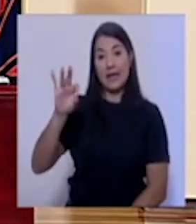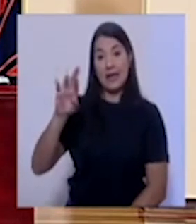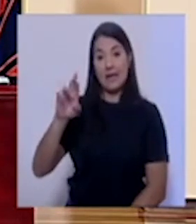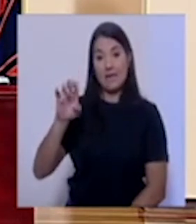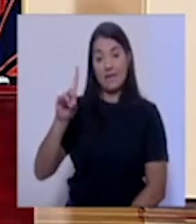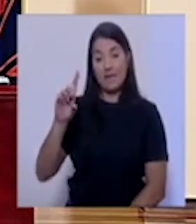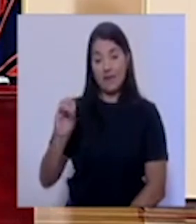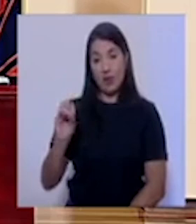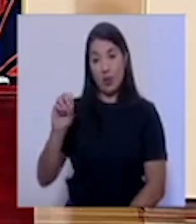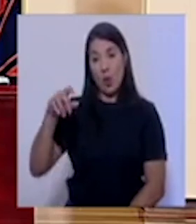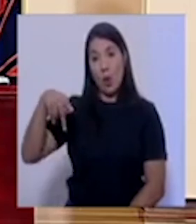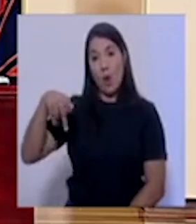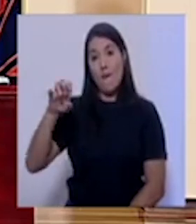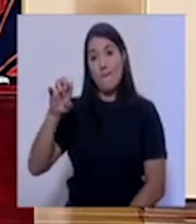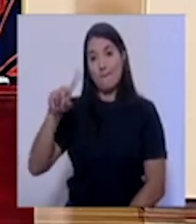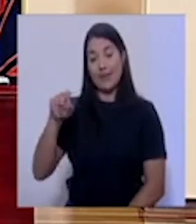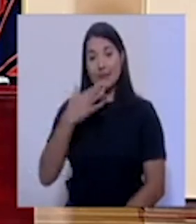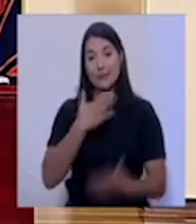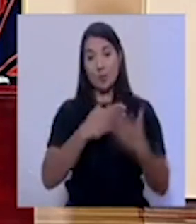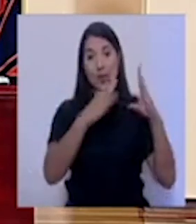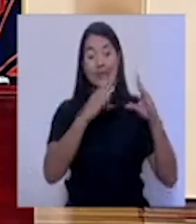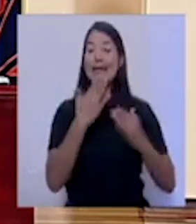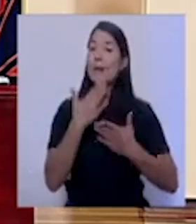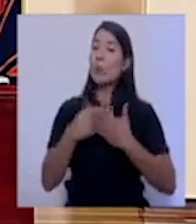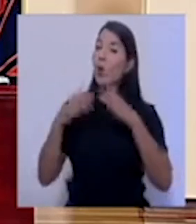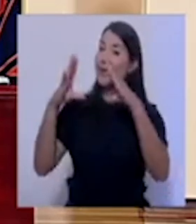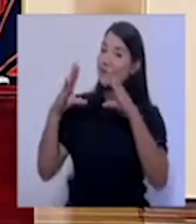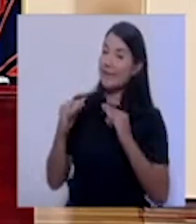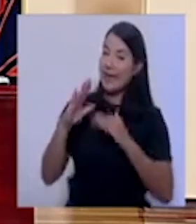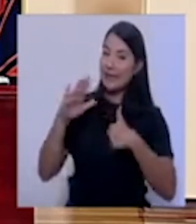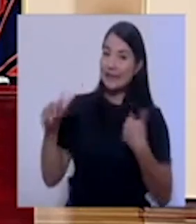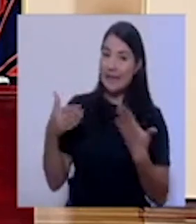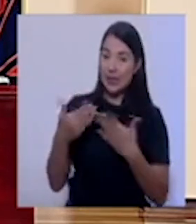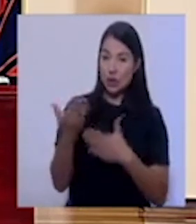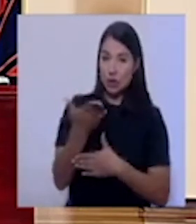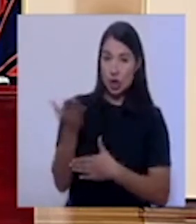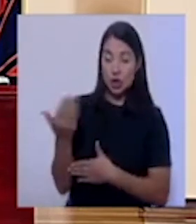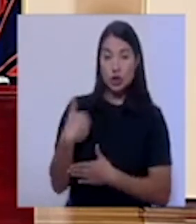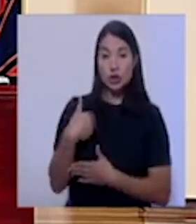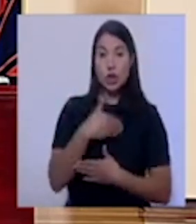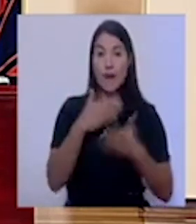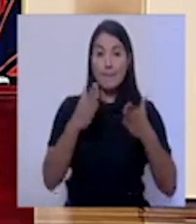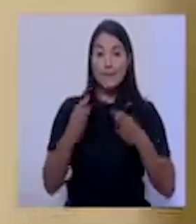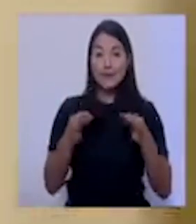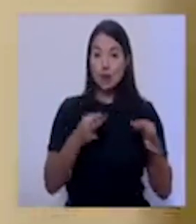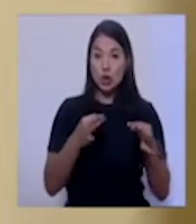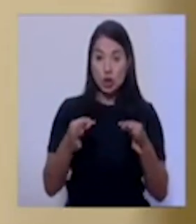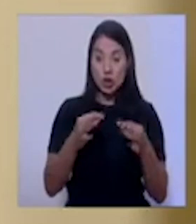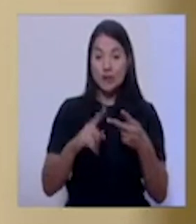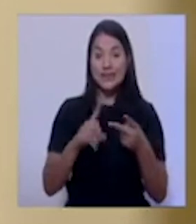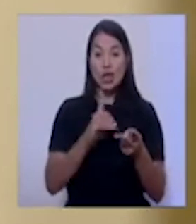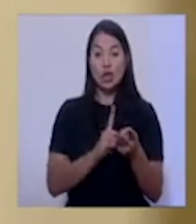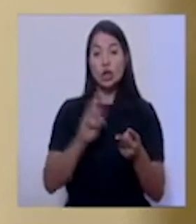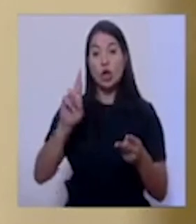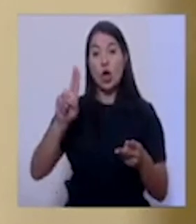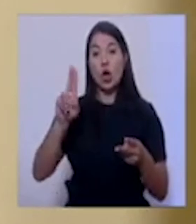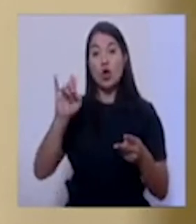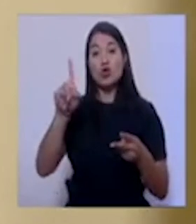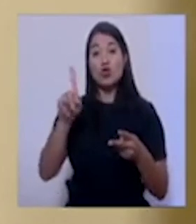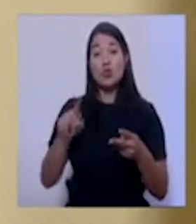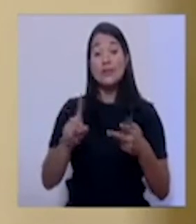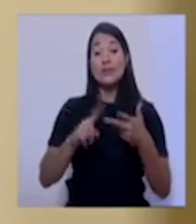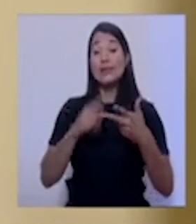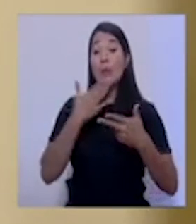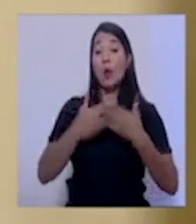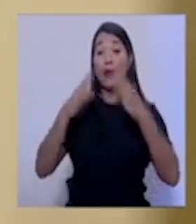Sigifredo. Muy buenas tardes a todos, señor Ministro de Turismo, doctor Ruiz y a todos los presentes.